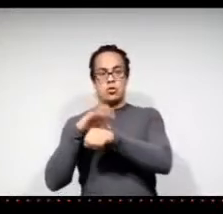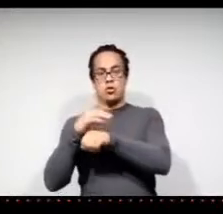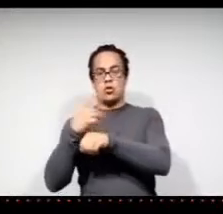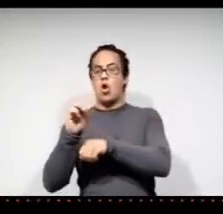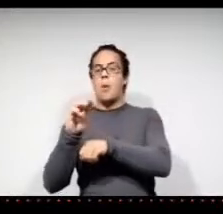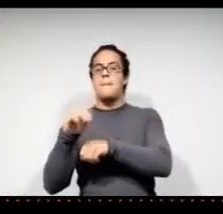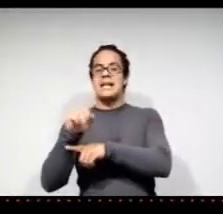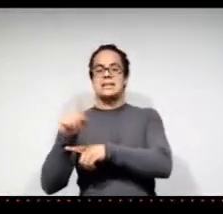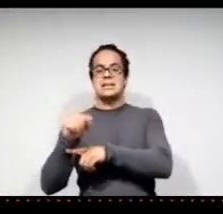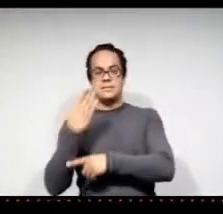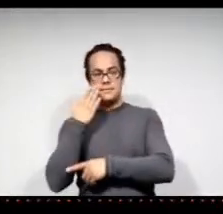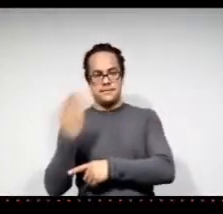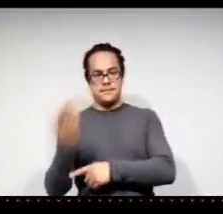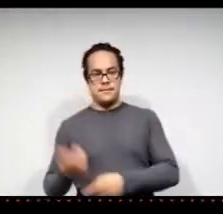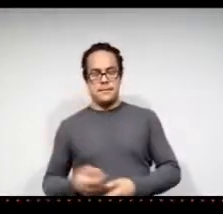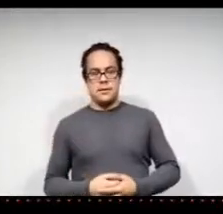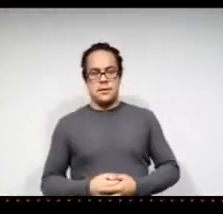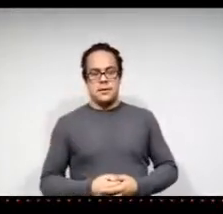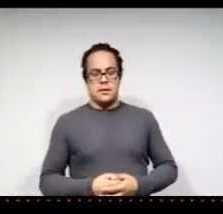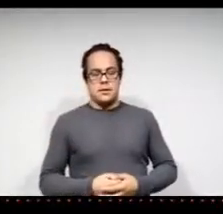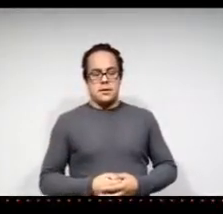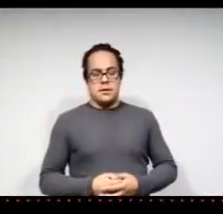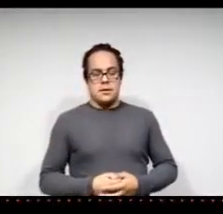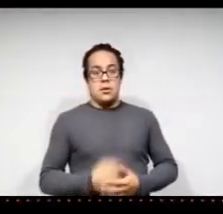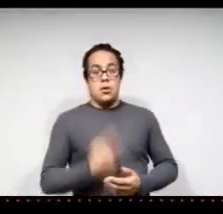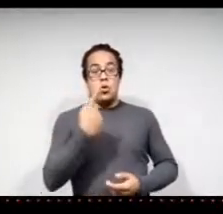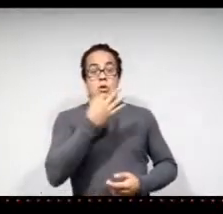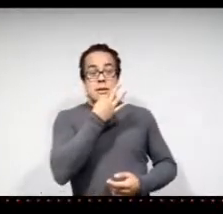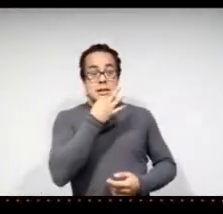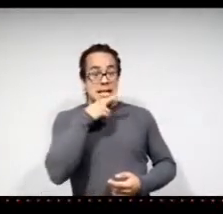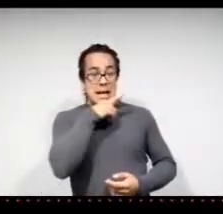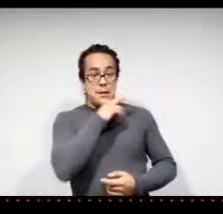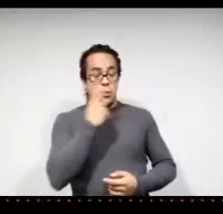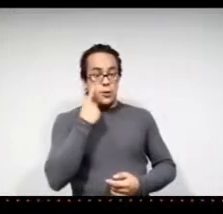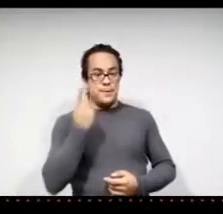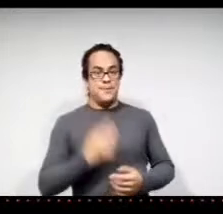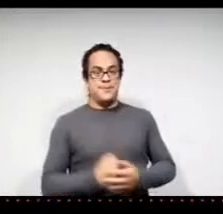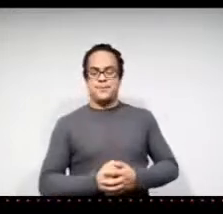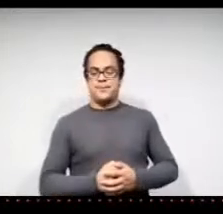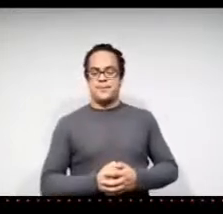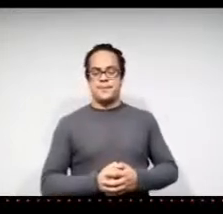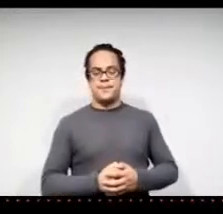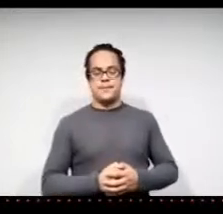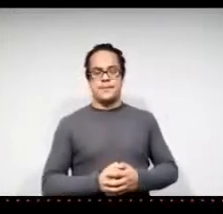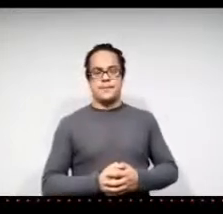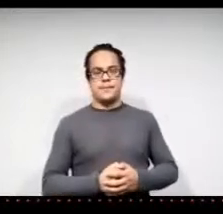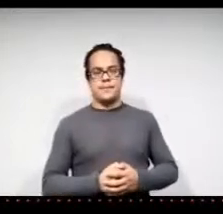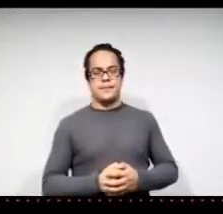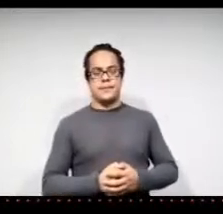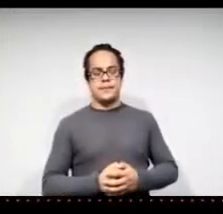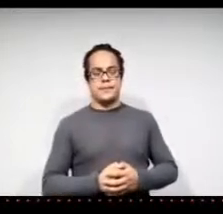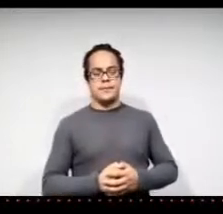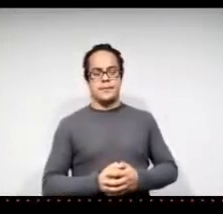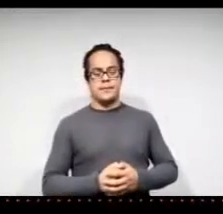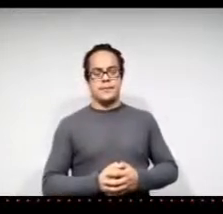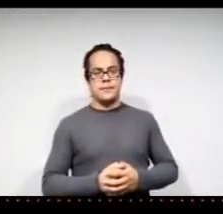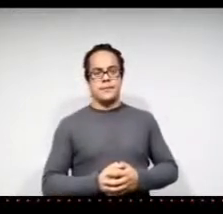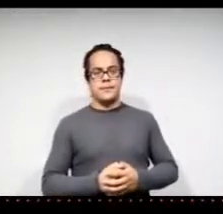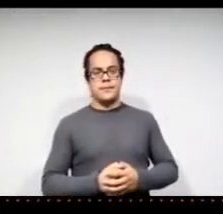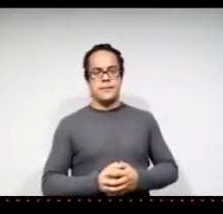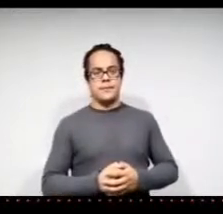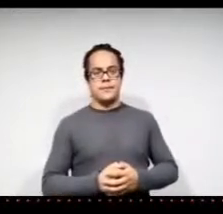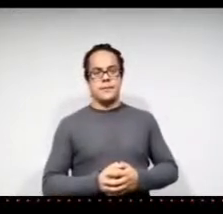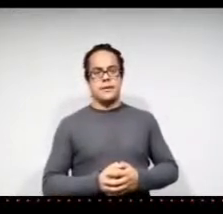Bueno, no, perdón. Un minuto. Las resistencias que quedaron sin